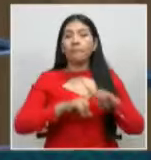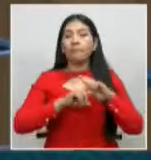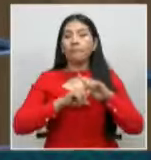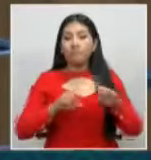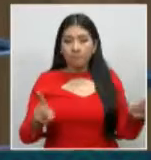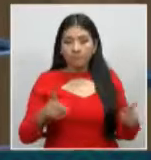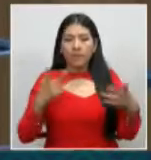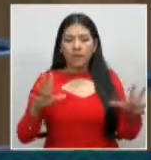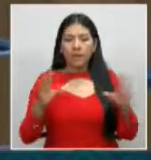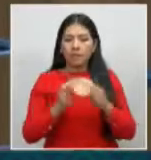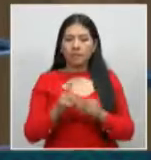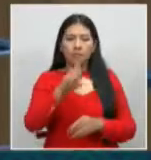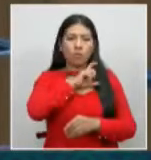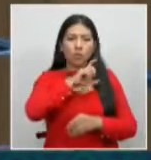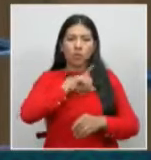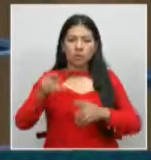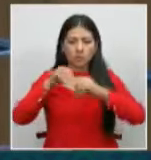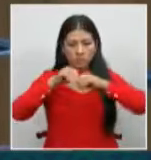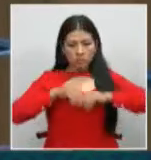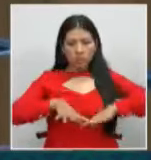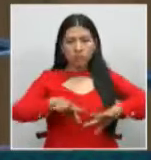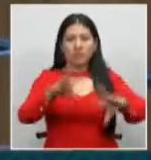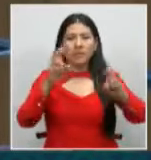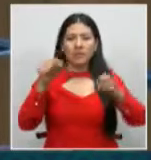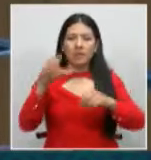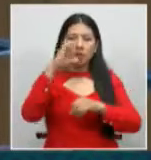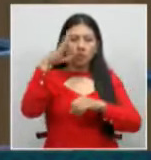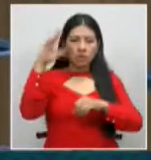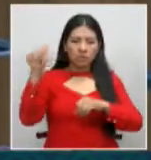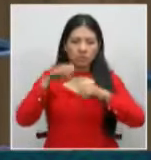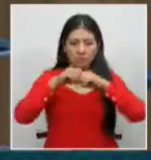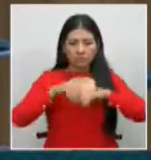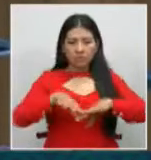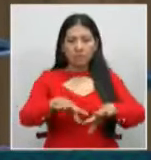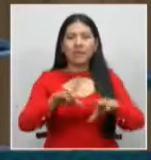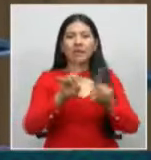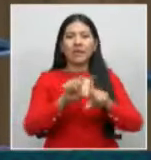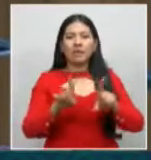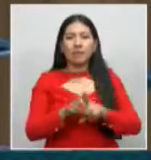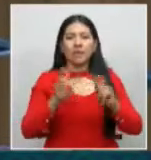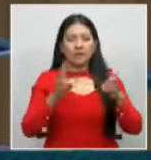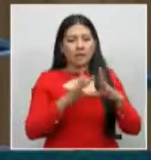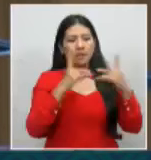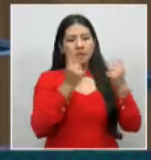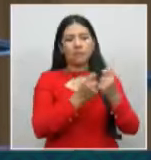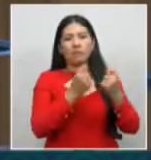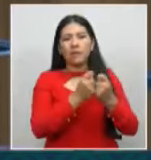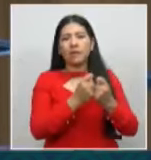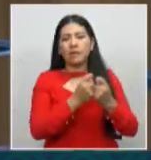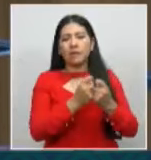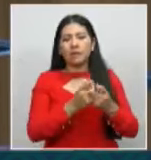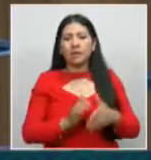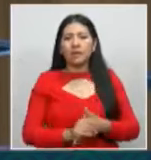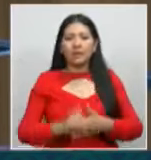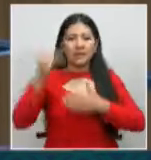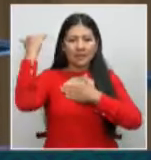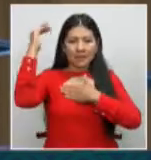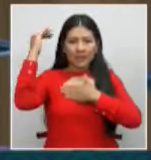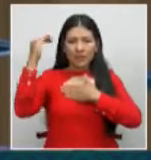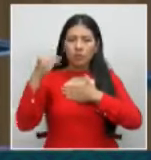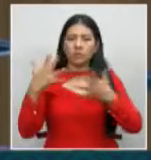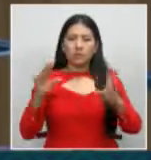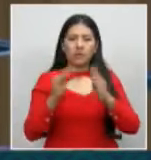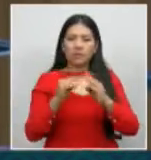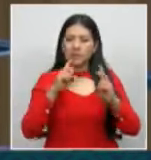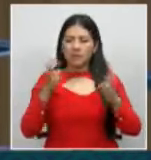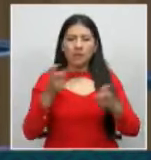avanzado contingente policial desde el departamento de Cochabamba y contingente policial desde el departamento de Santa Cruz, que ha